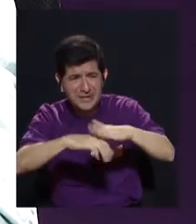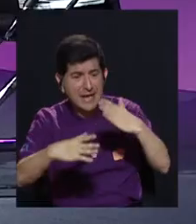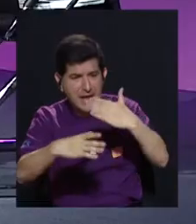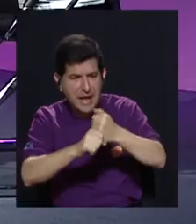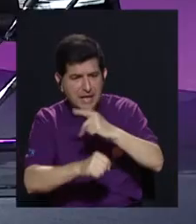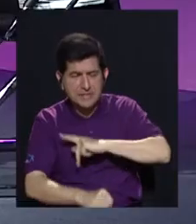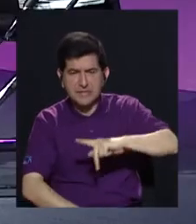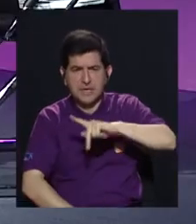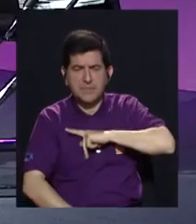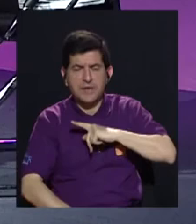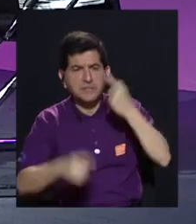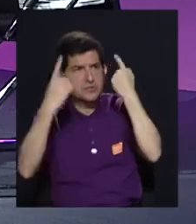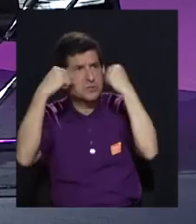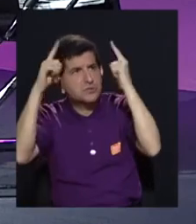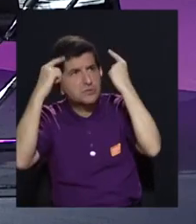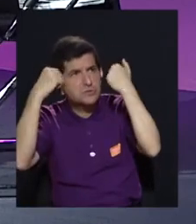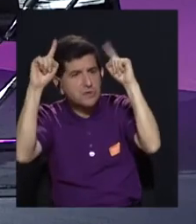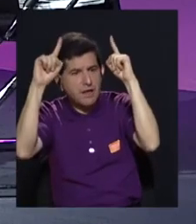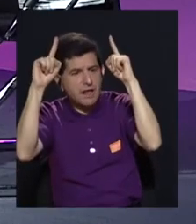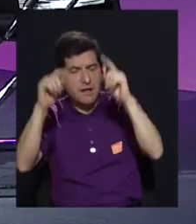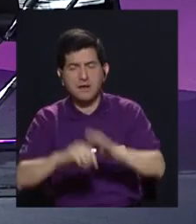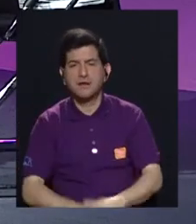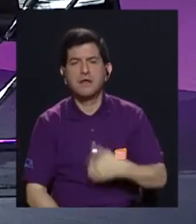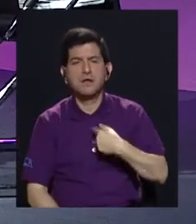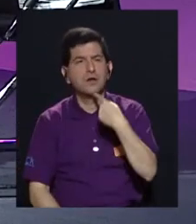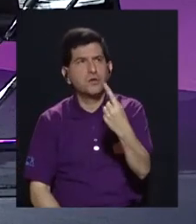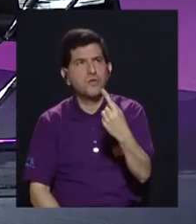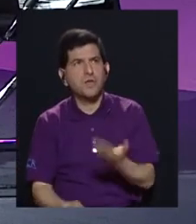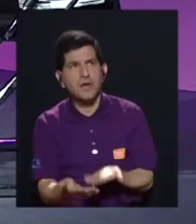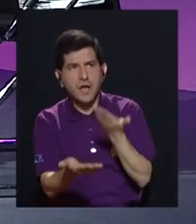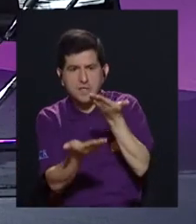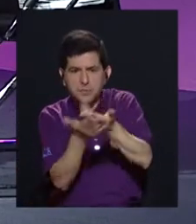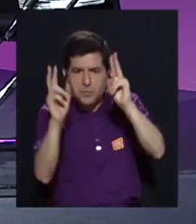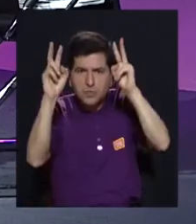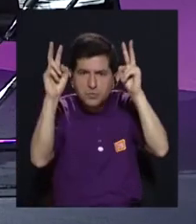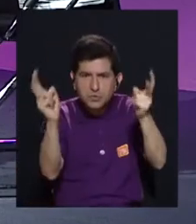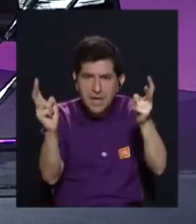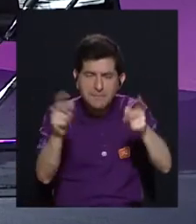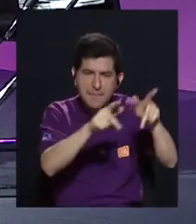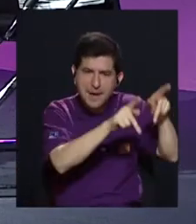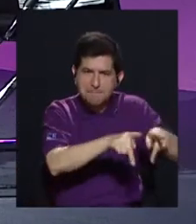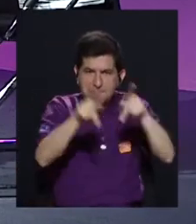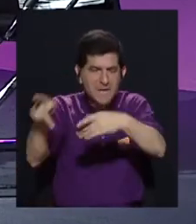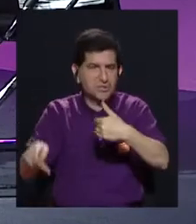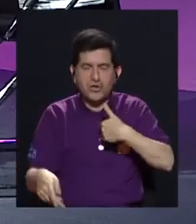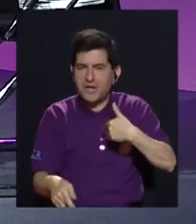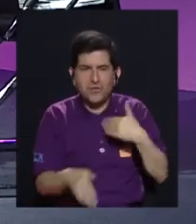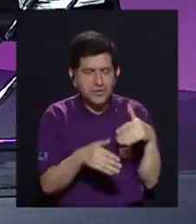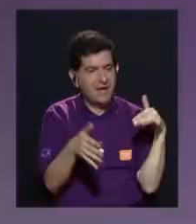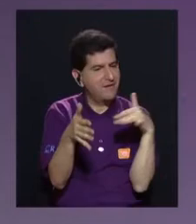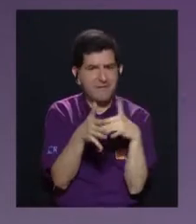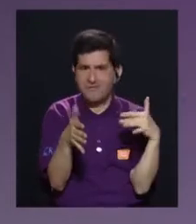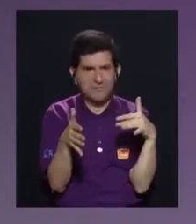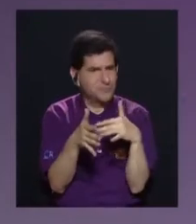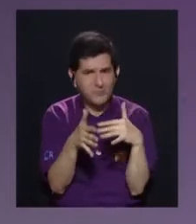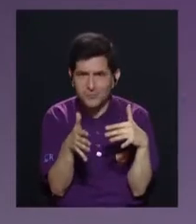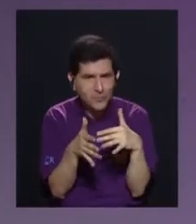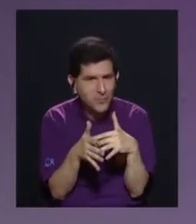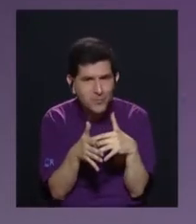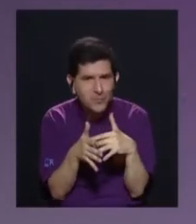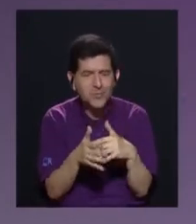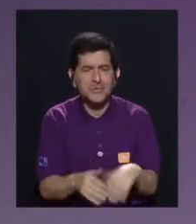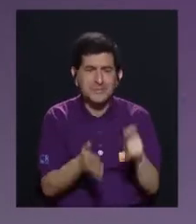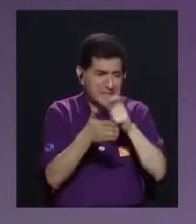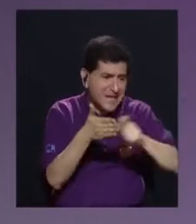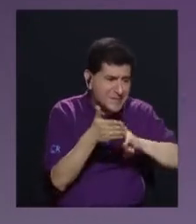personal quisiera decir que se planteó ahí el tema de las personas que no tienen preparación este